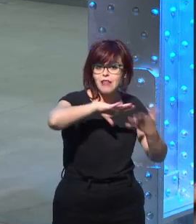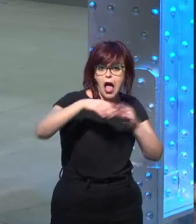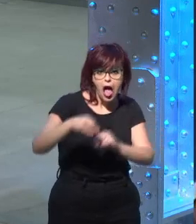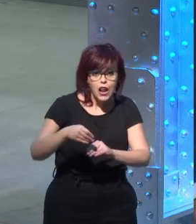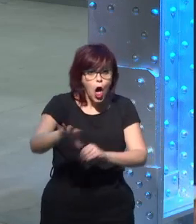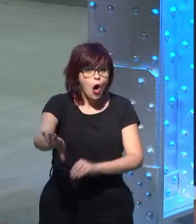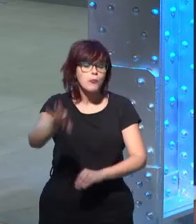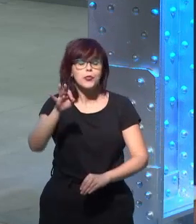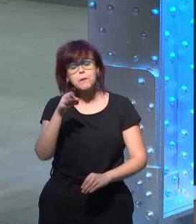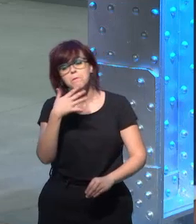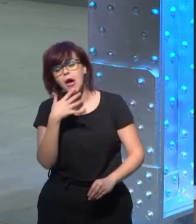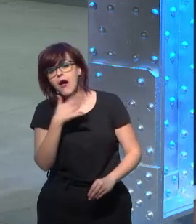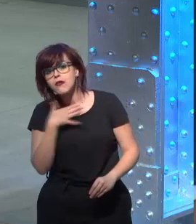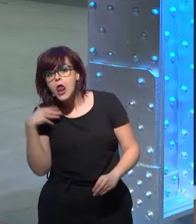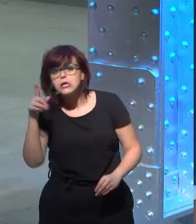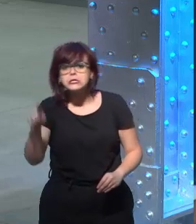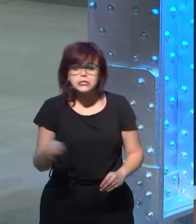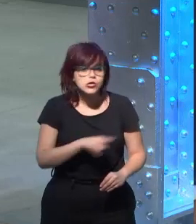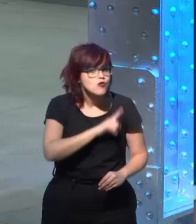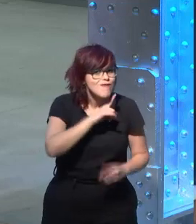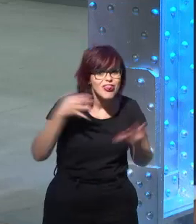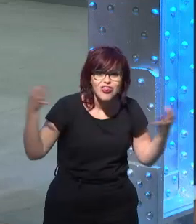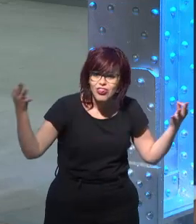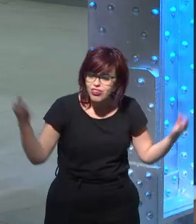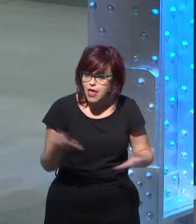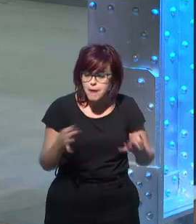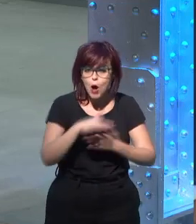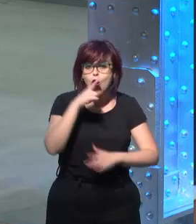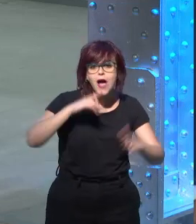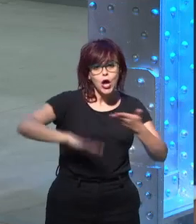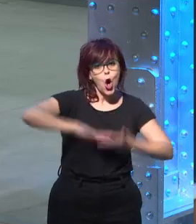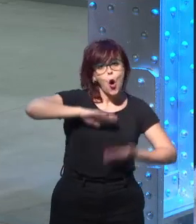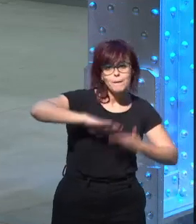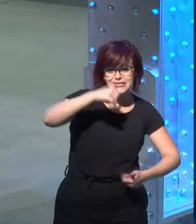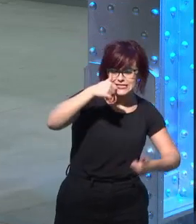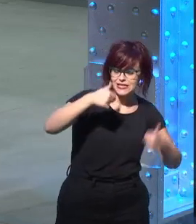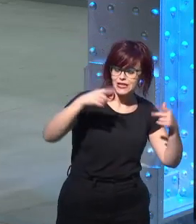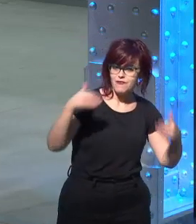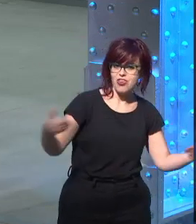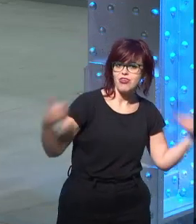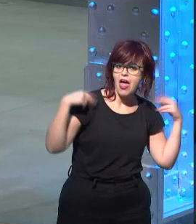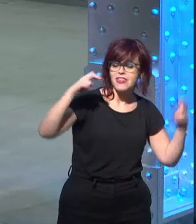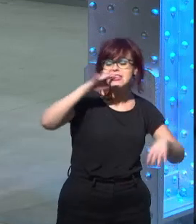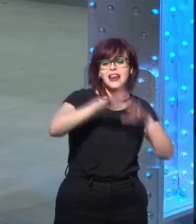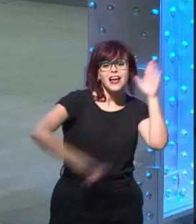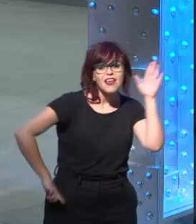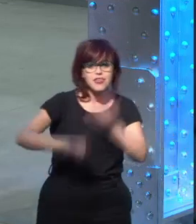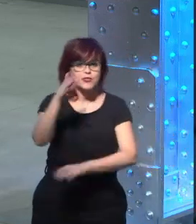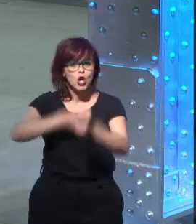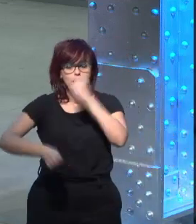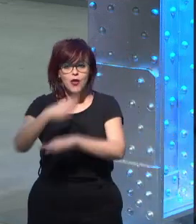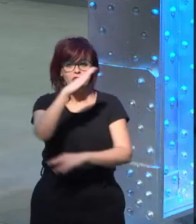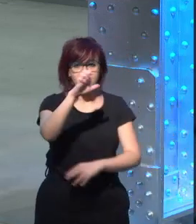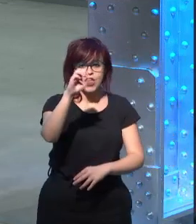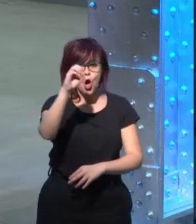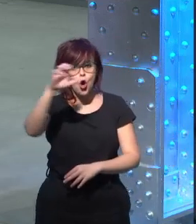una necesidad para reforzar la competitividad, el crecimiento económico y la generación de empleo. Por eso, la COE, con